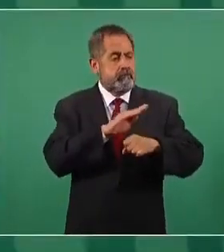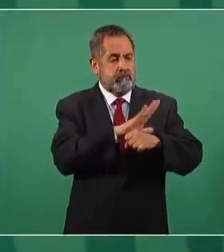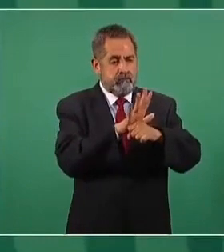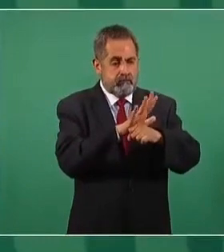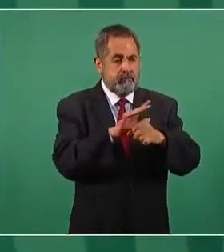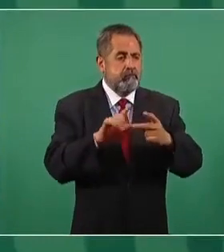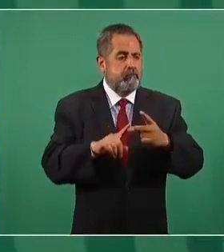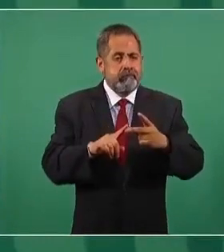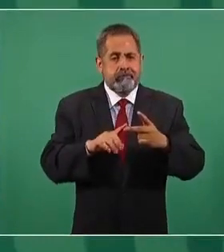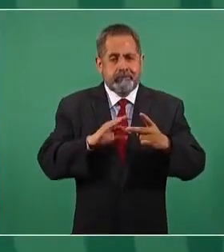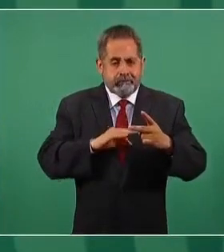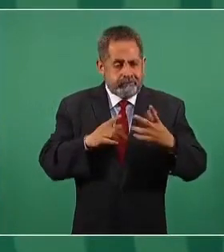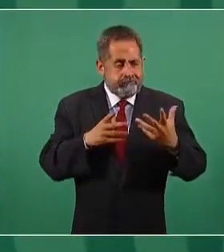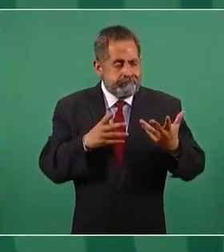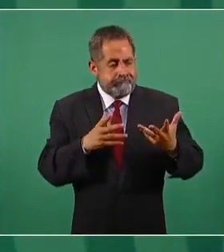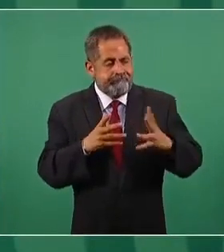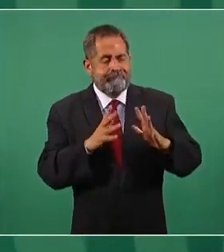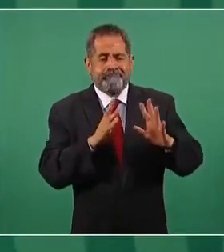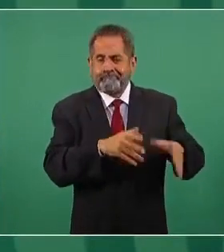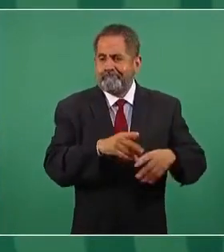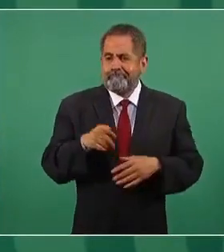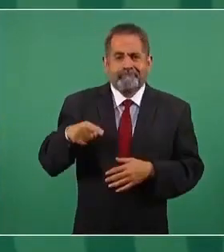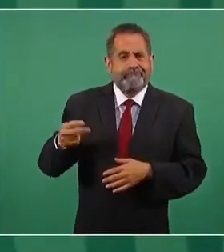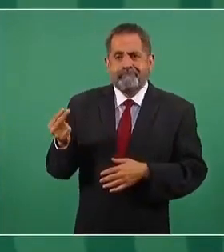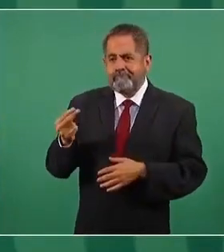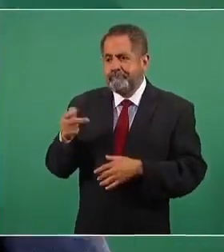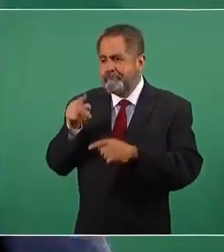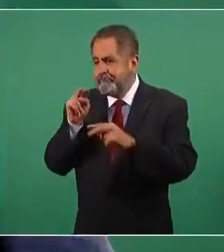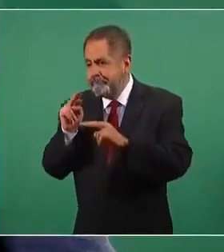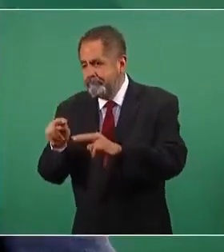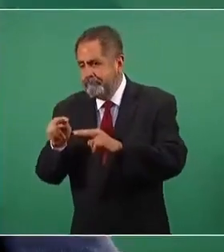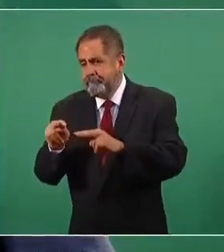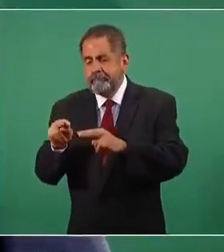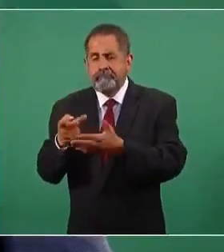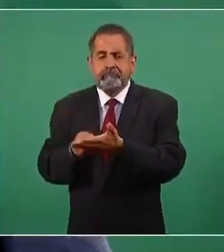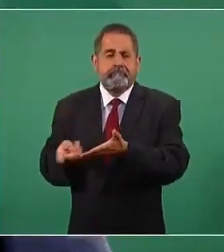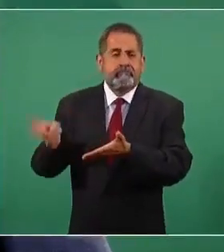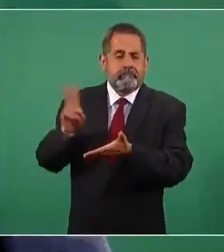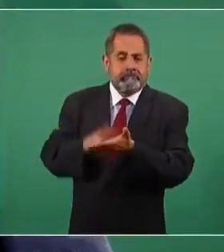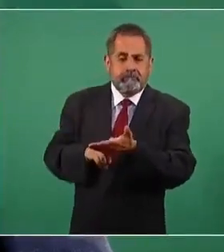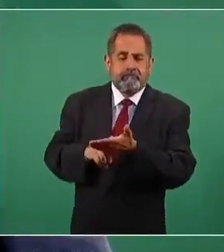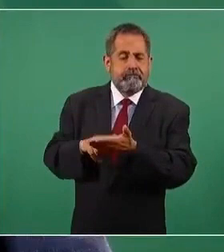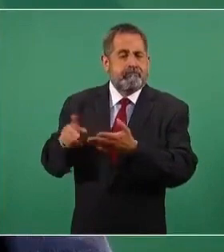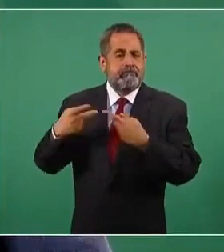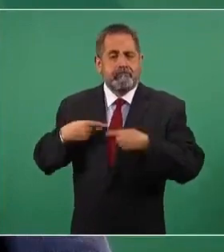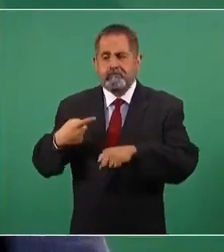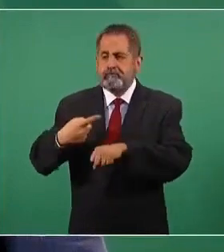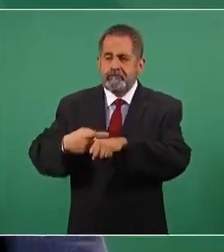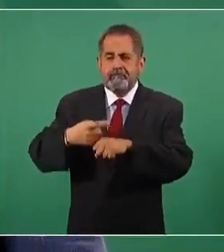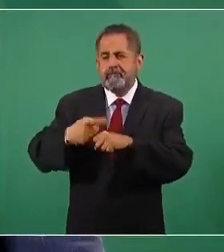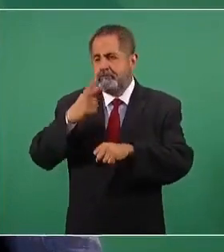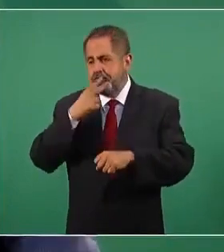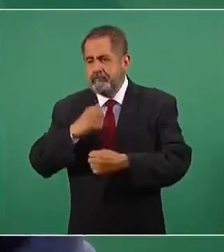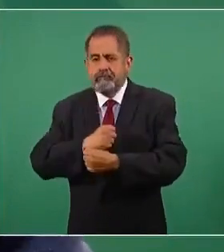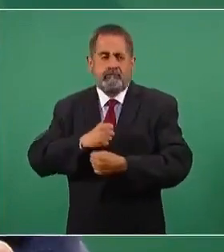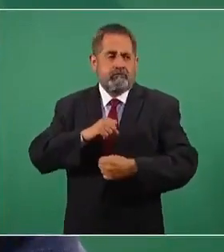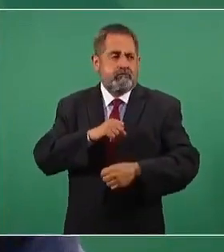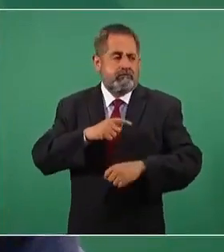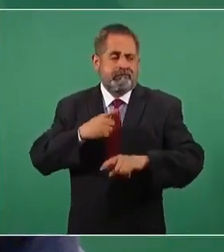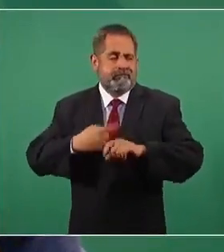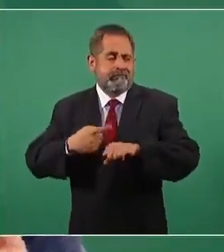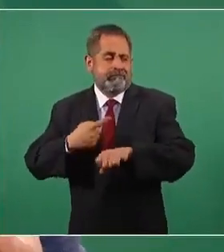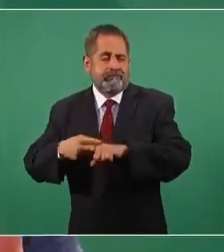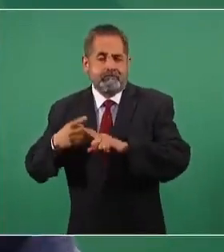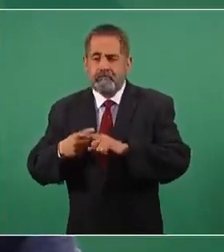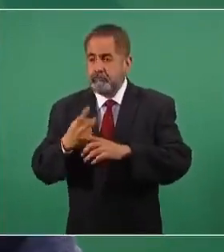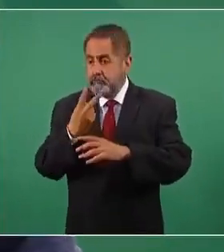el virus, incide en la morbilidad y, de hecho, hasta en la mortalidad de los pacientes, quienes son